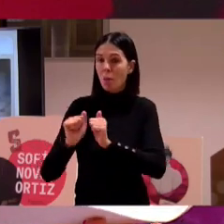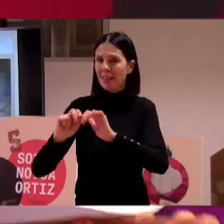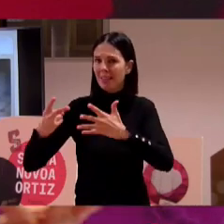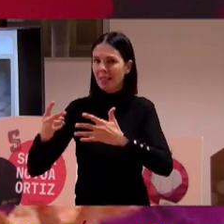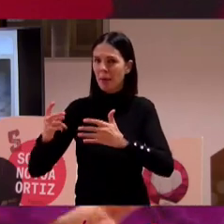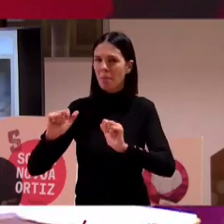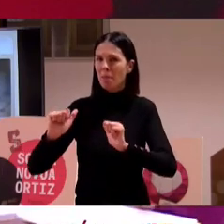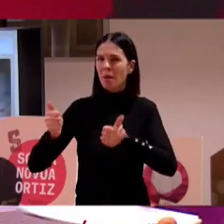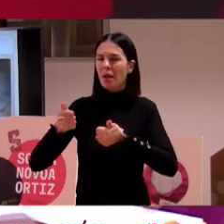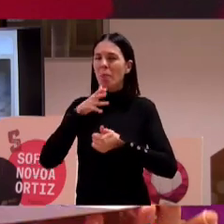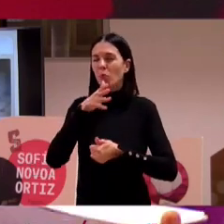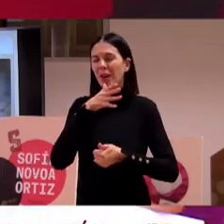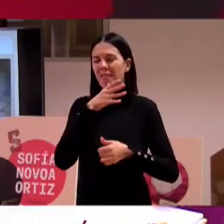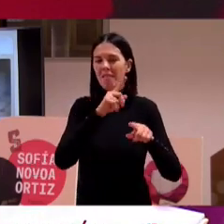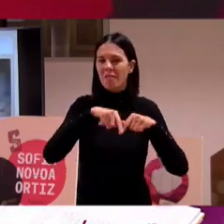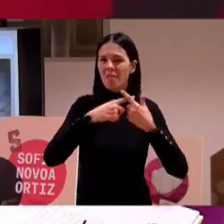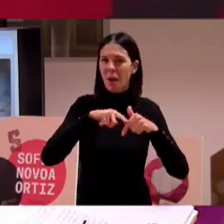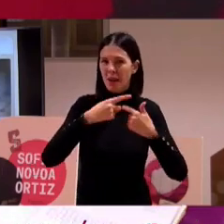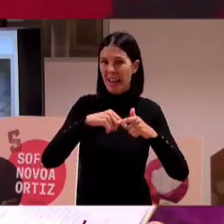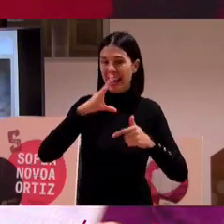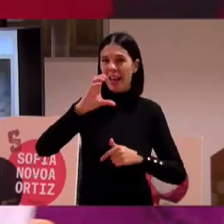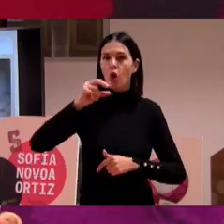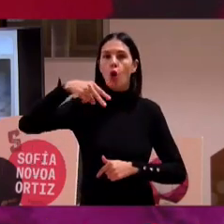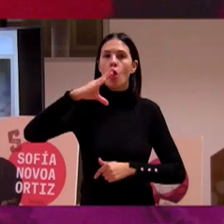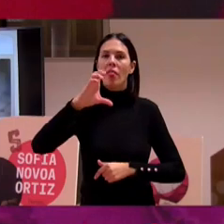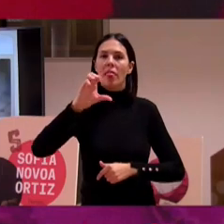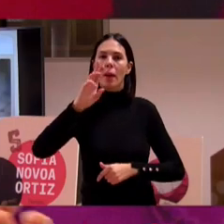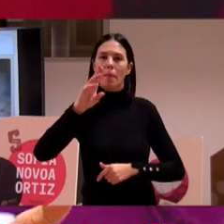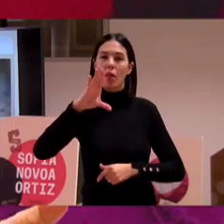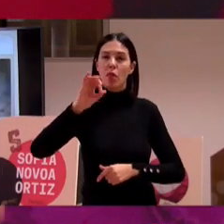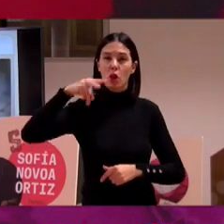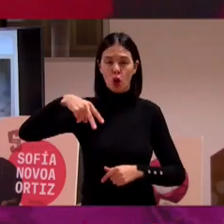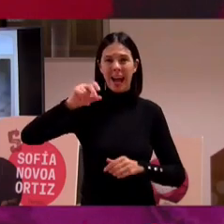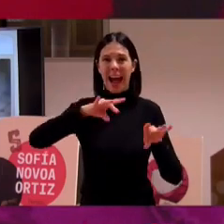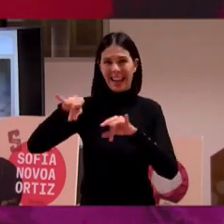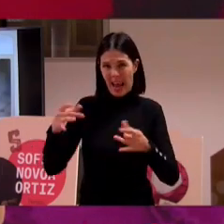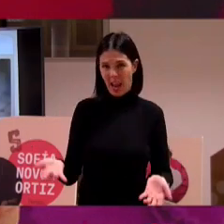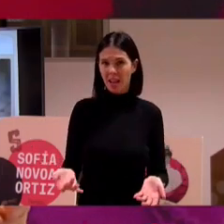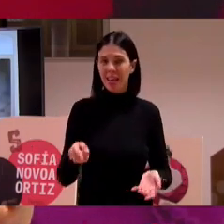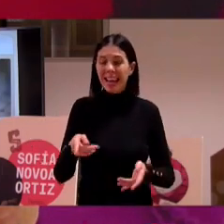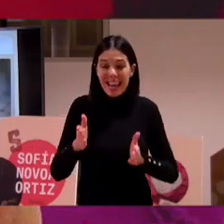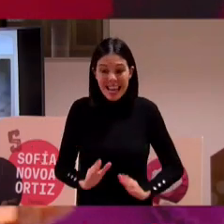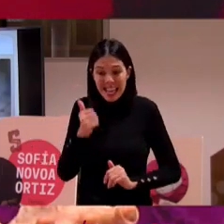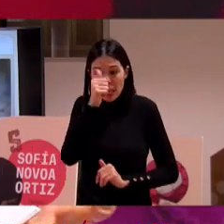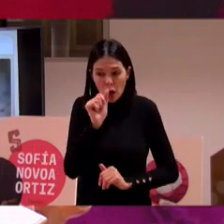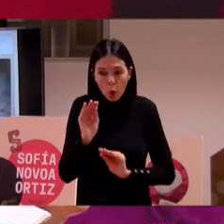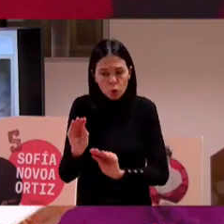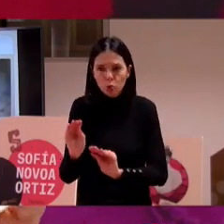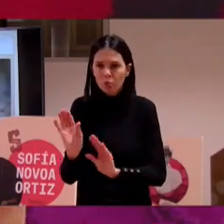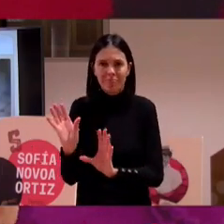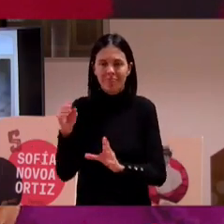familia García Arenal, quero decir, por o fillo de Concepción Arenal. O fillo de Concepción Arenal está metido en